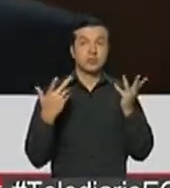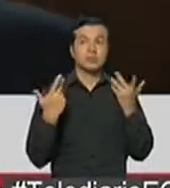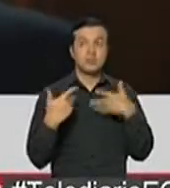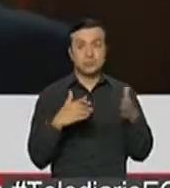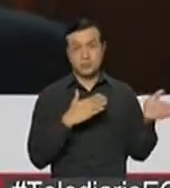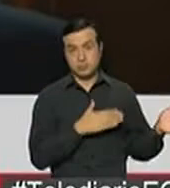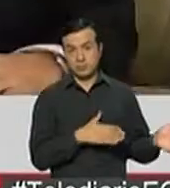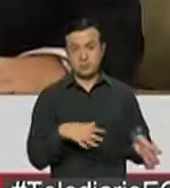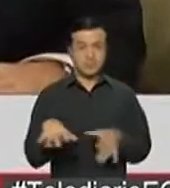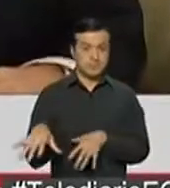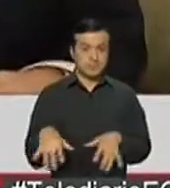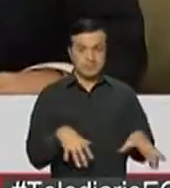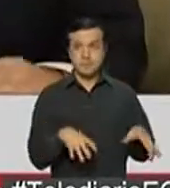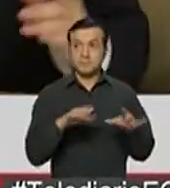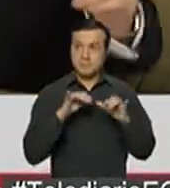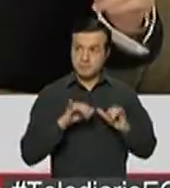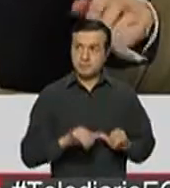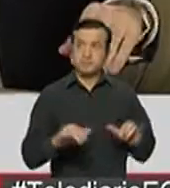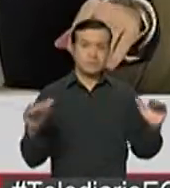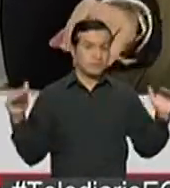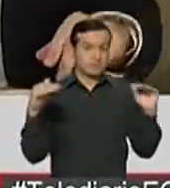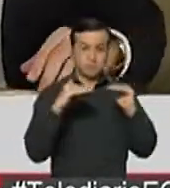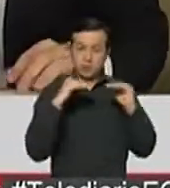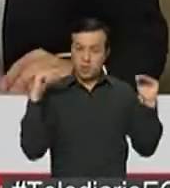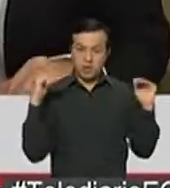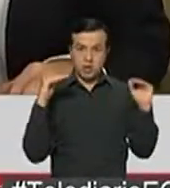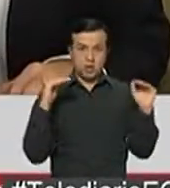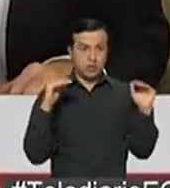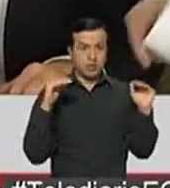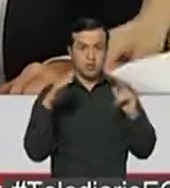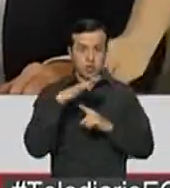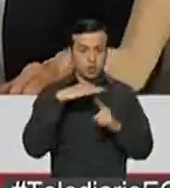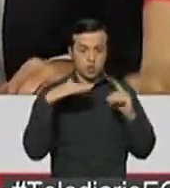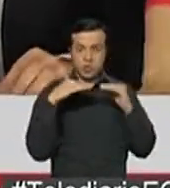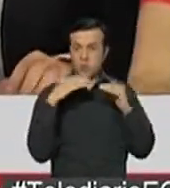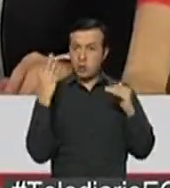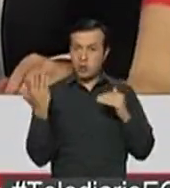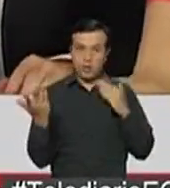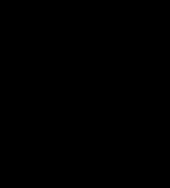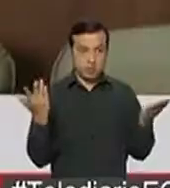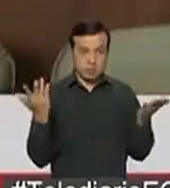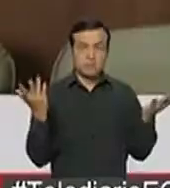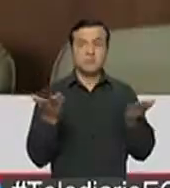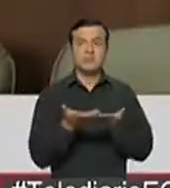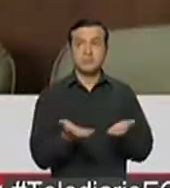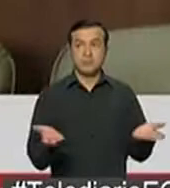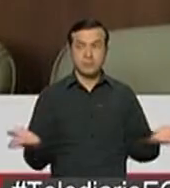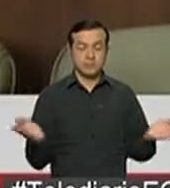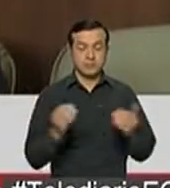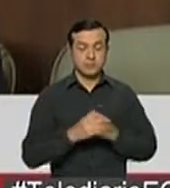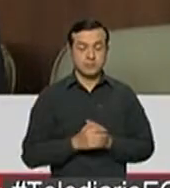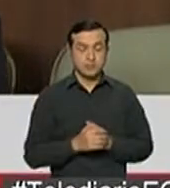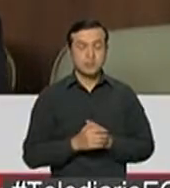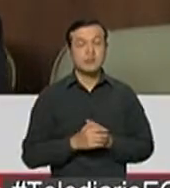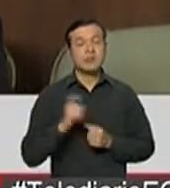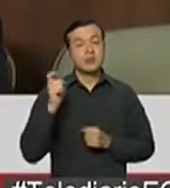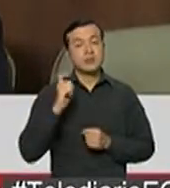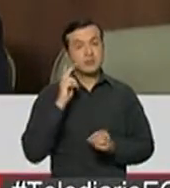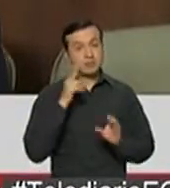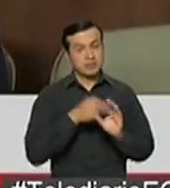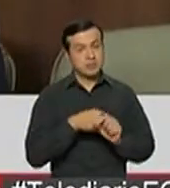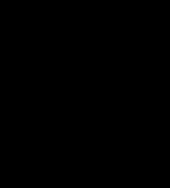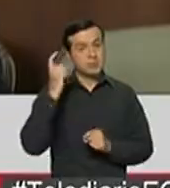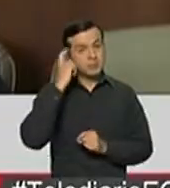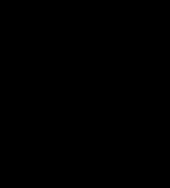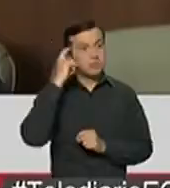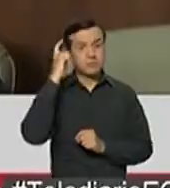de competitividad para tener igualdad de condiciones si se firma el acuerdo comercial con México. Alguien tiene que intervenir y creemos